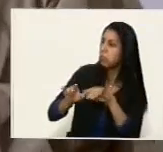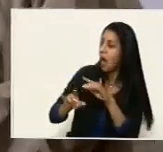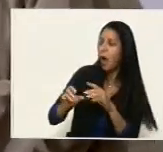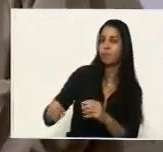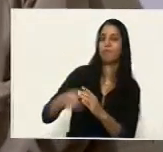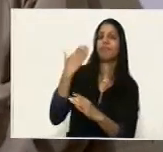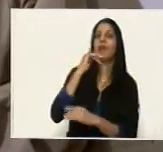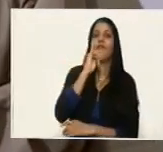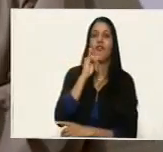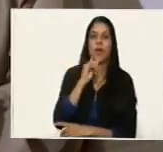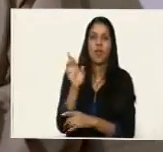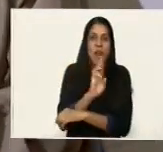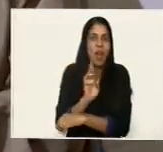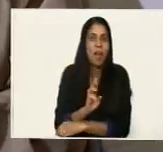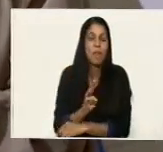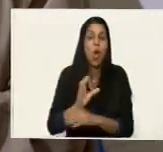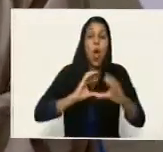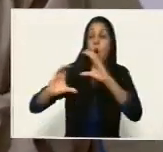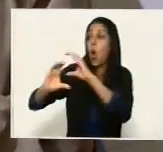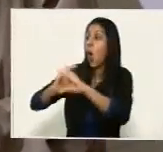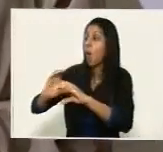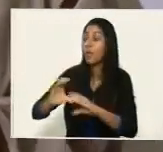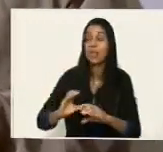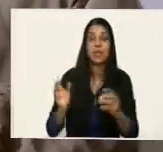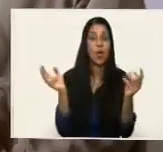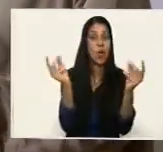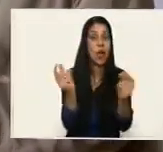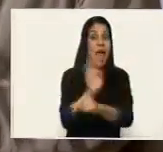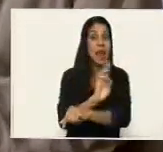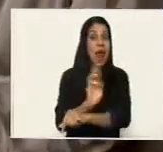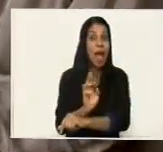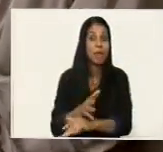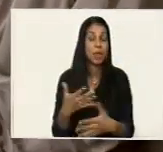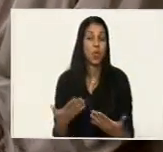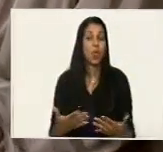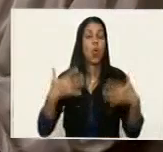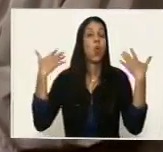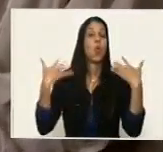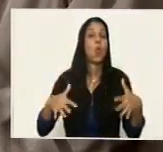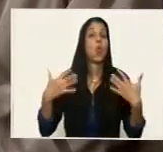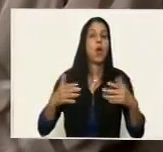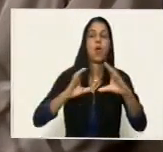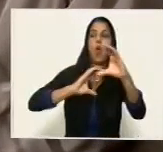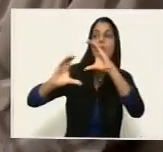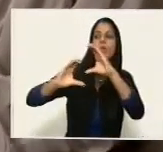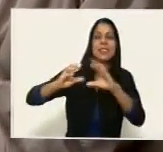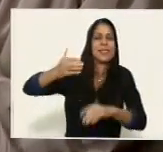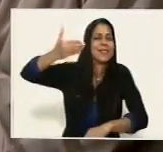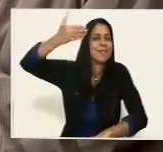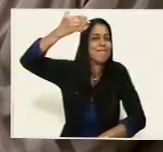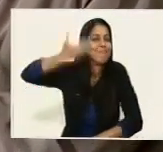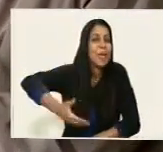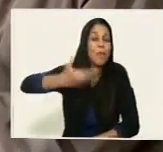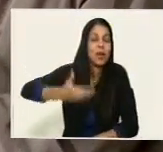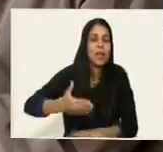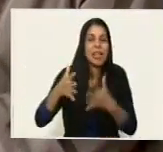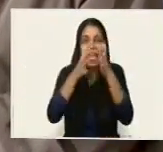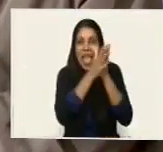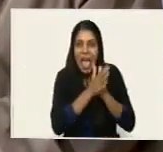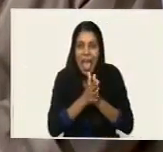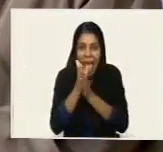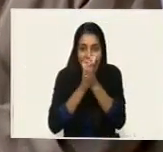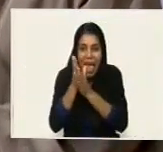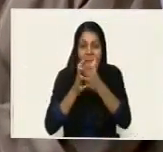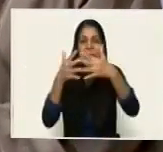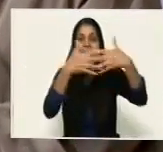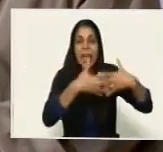Entonces, eso hace que la comunicación se haya convertido en un arma letal usada por el imperialismo contra